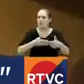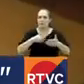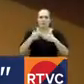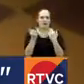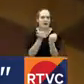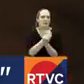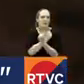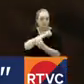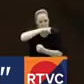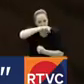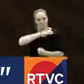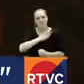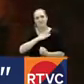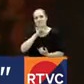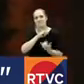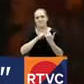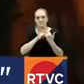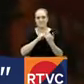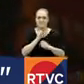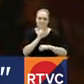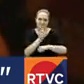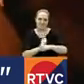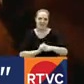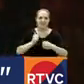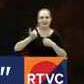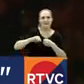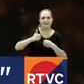que sienten al bailar.